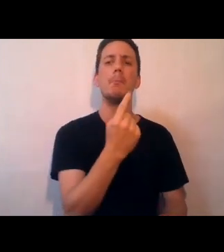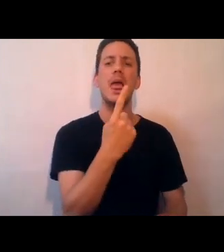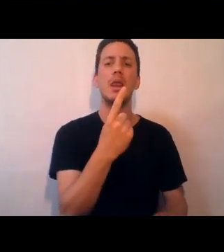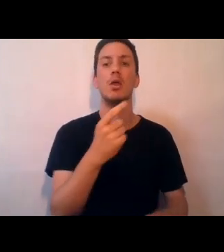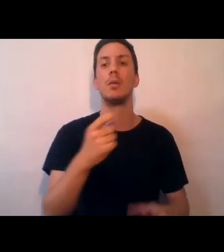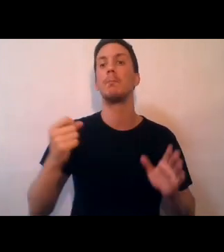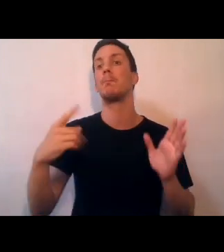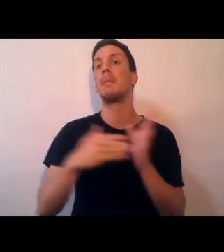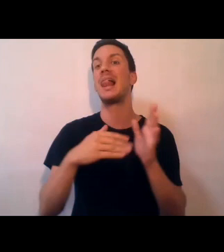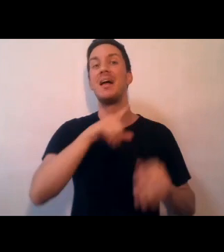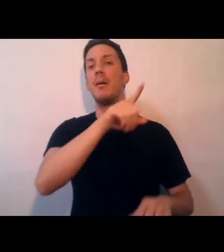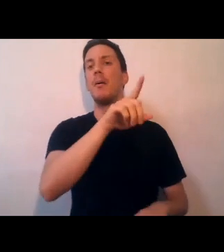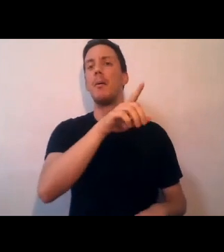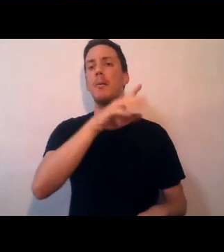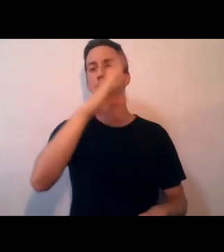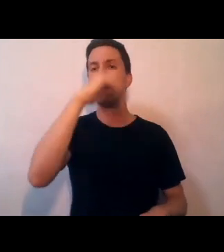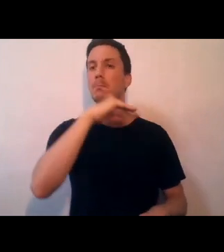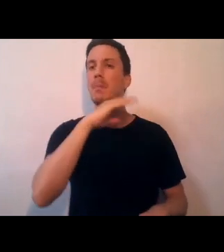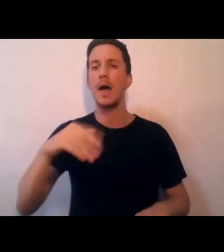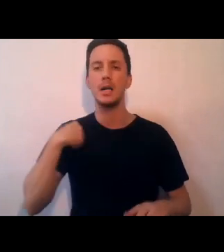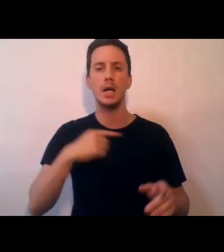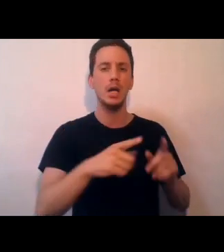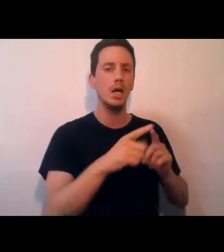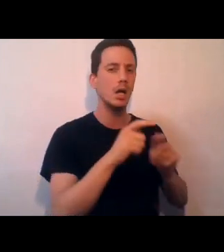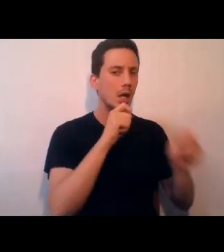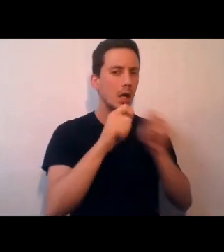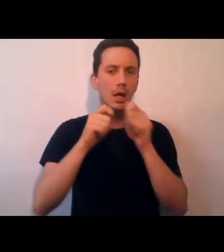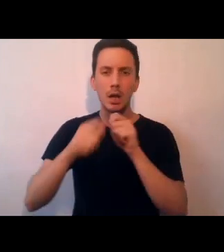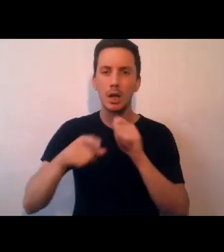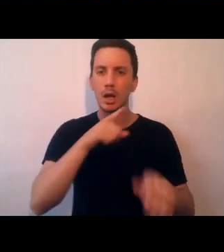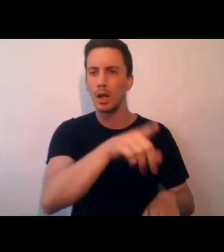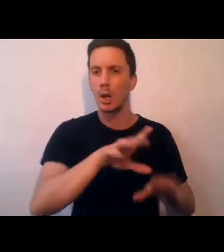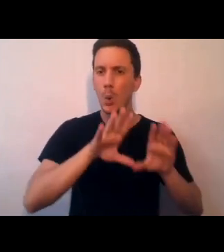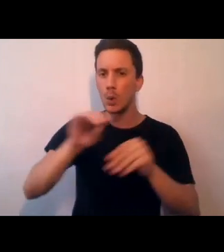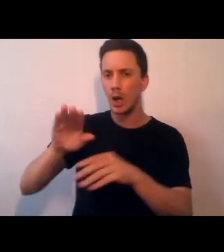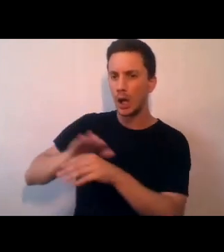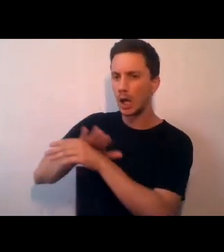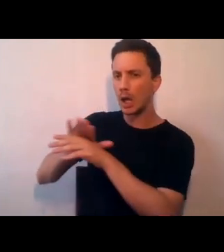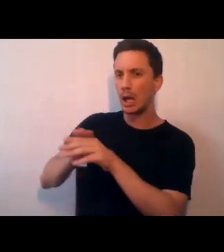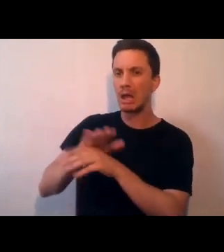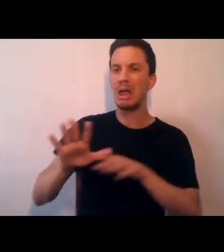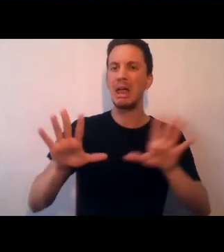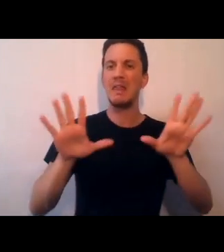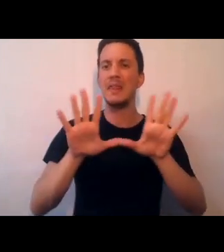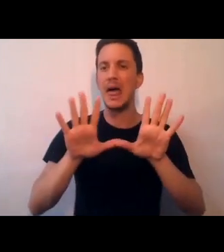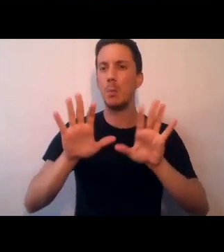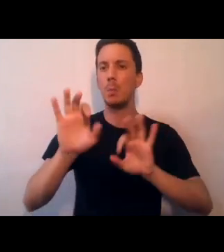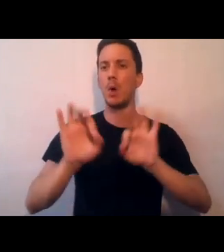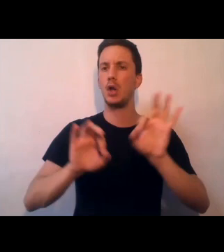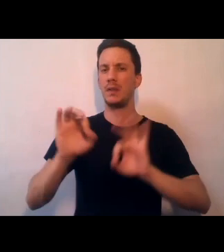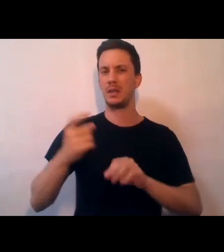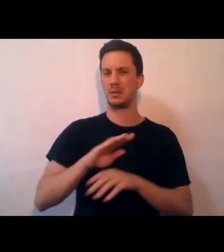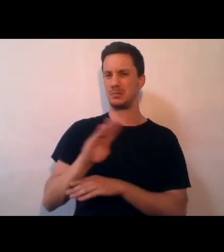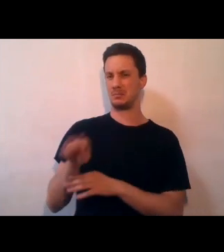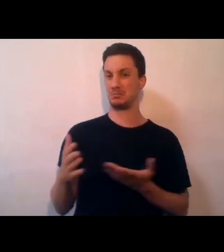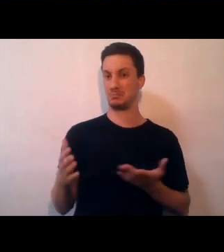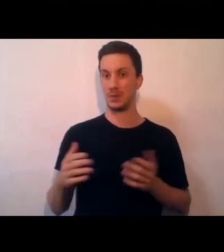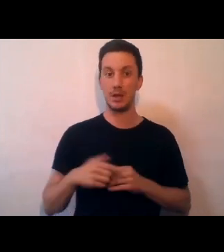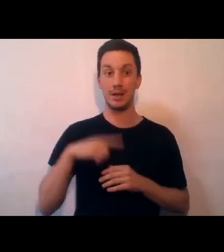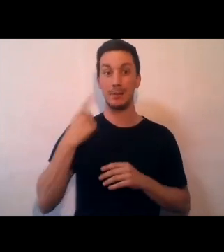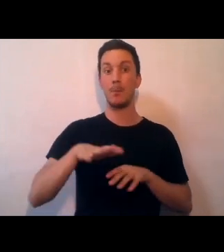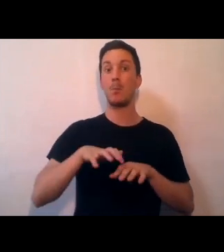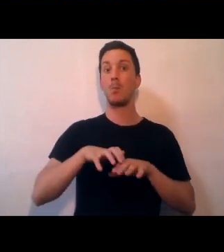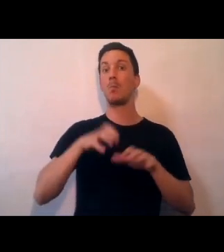43% de los entrevistados pone fotoprotector a sus hijos y el principal motivo por el que lo